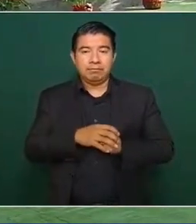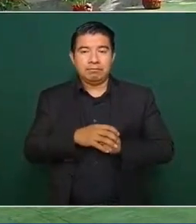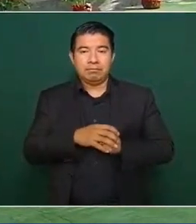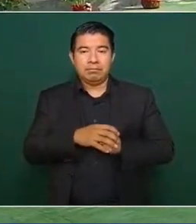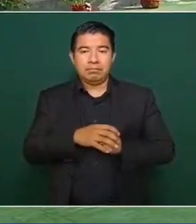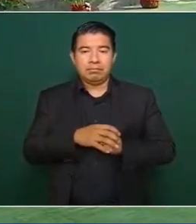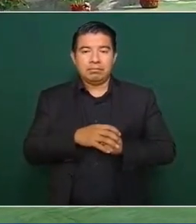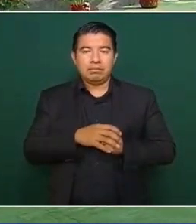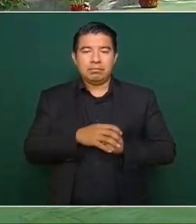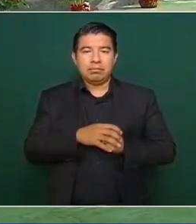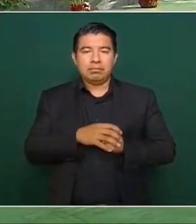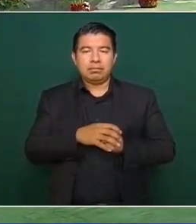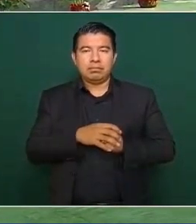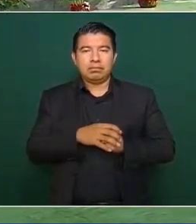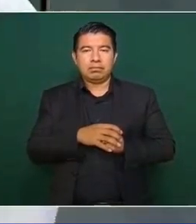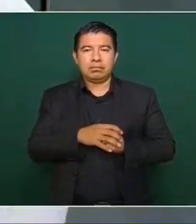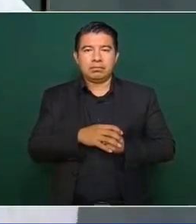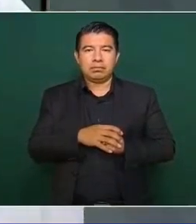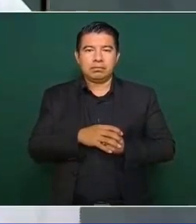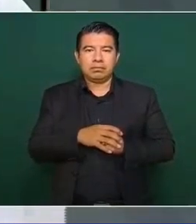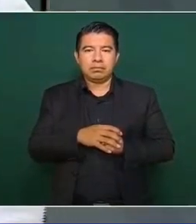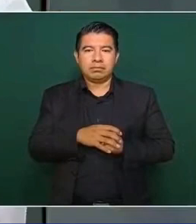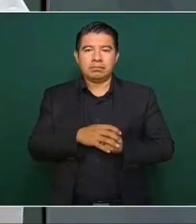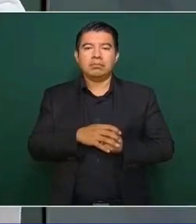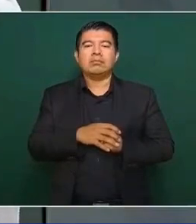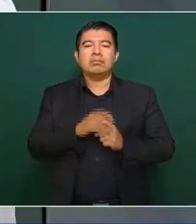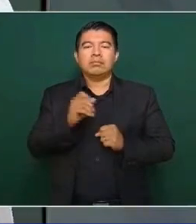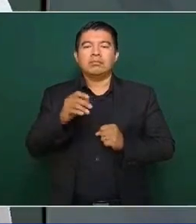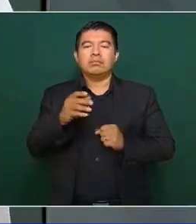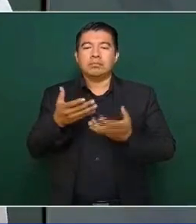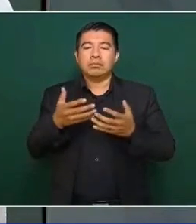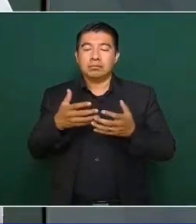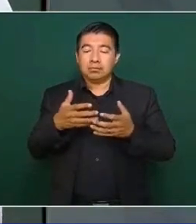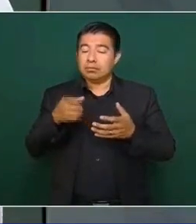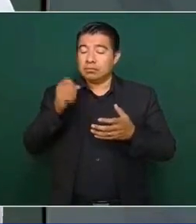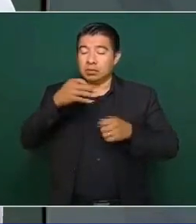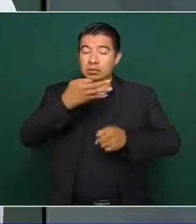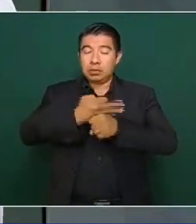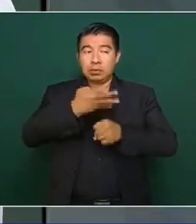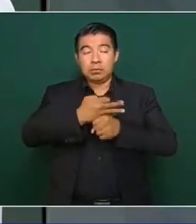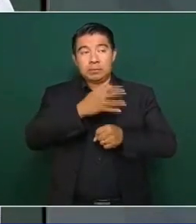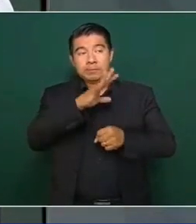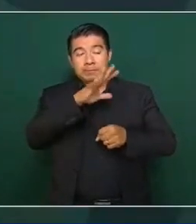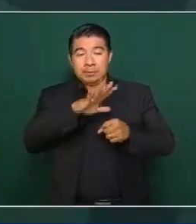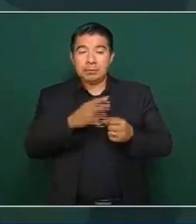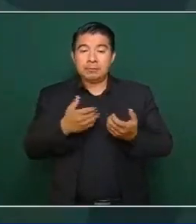En esta hora, en la refinería están trabajando